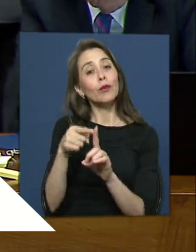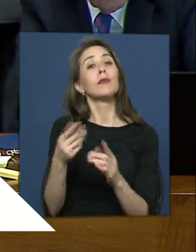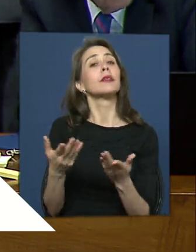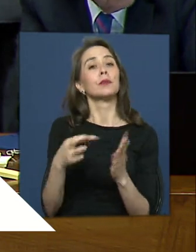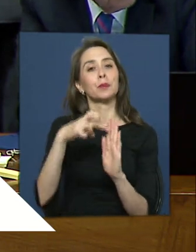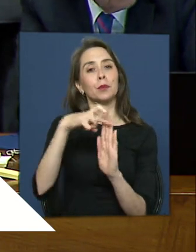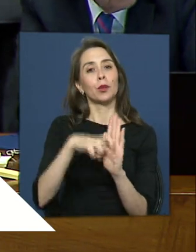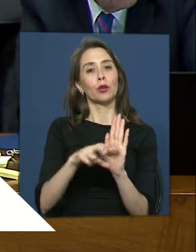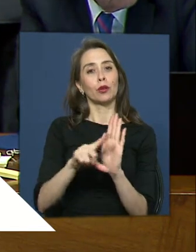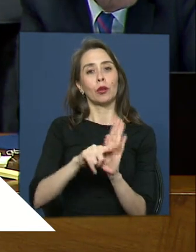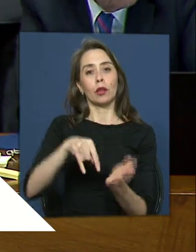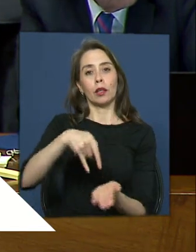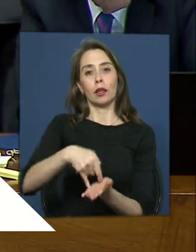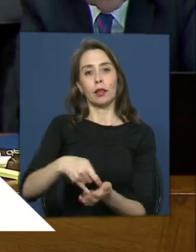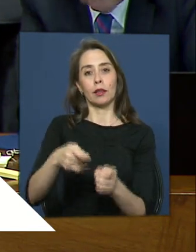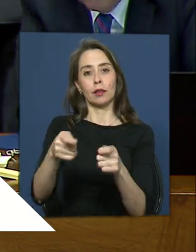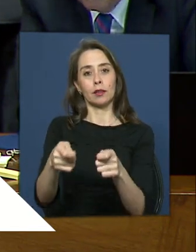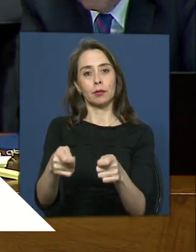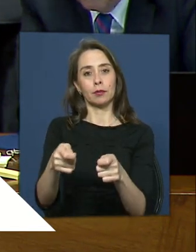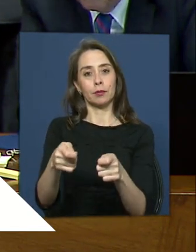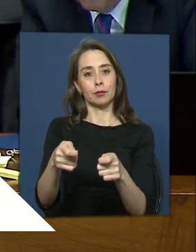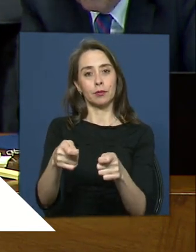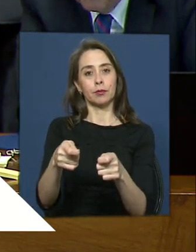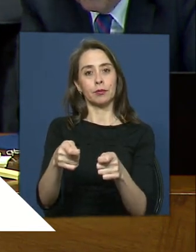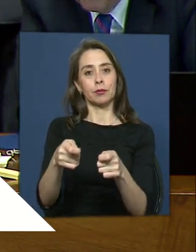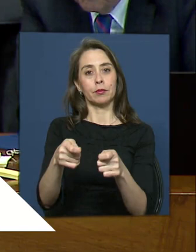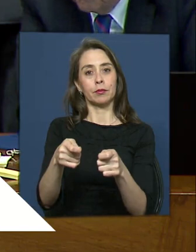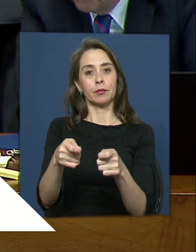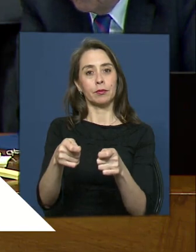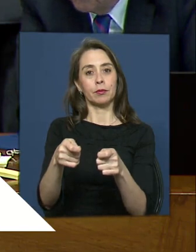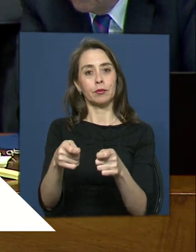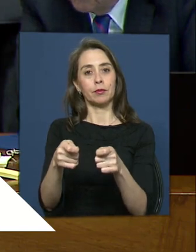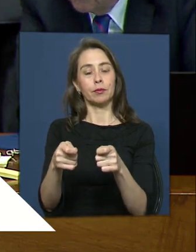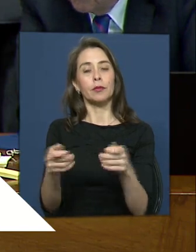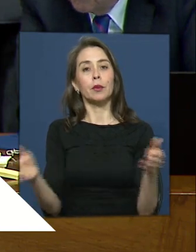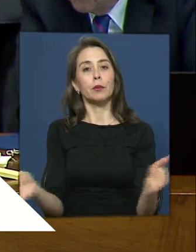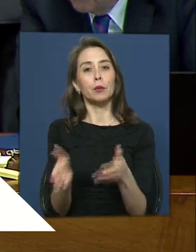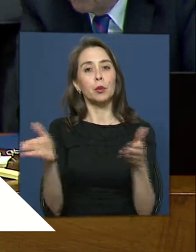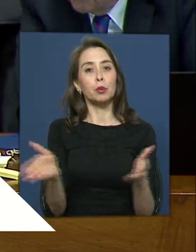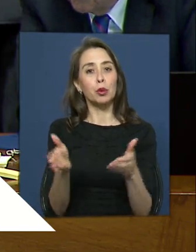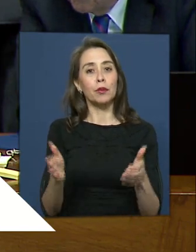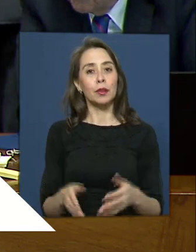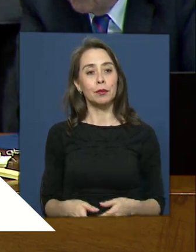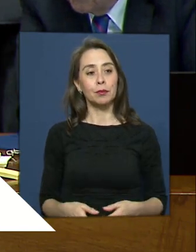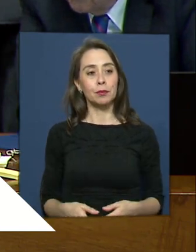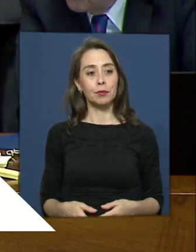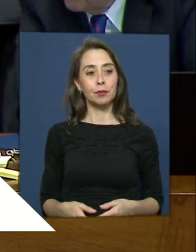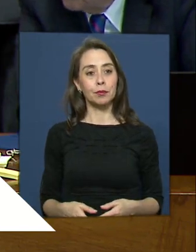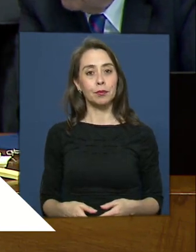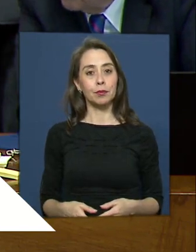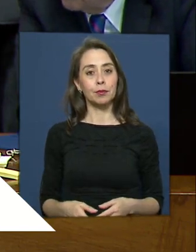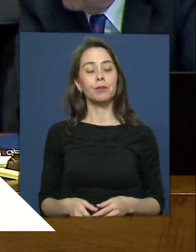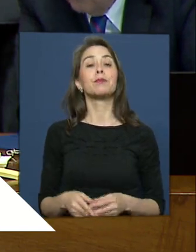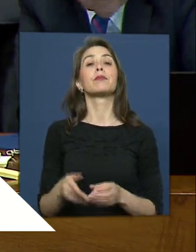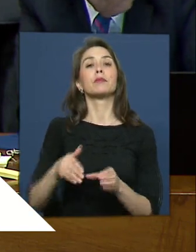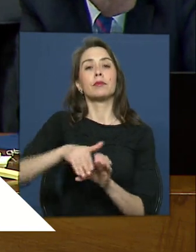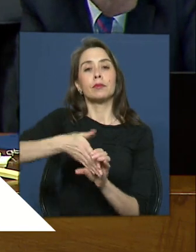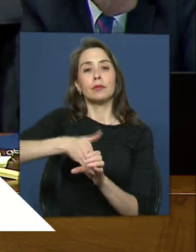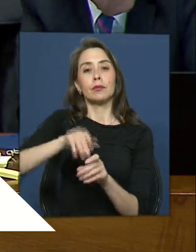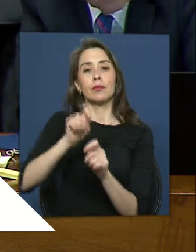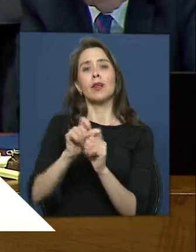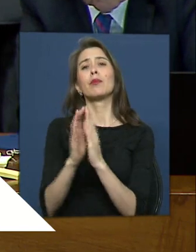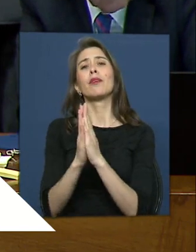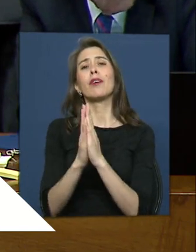un proyecto de ley con el objeto de promover y fomentar la artesanía. Le pido, por